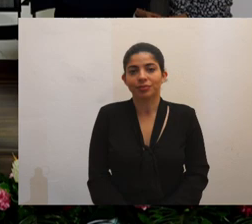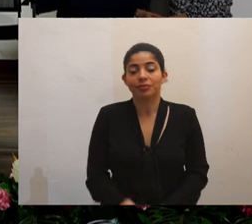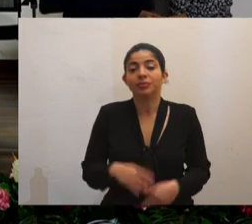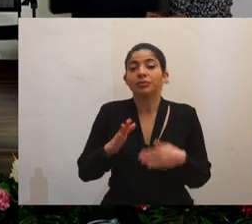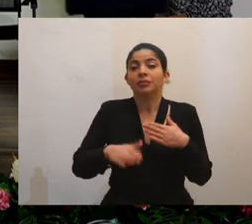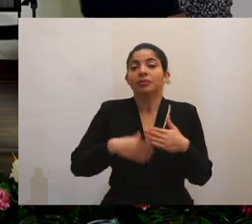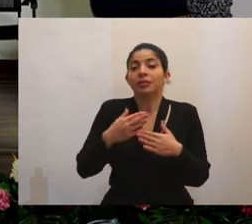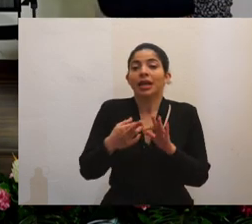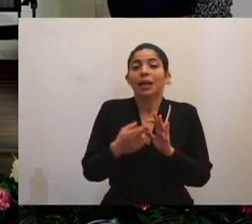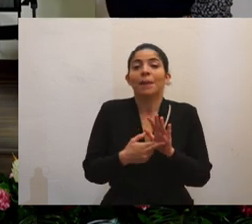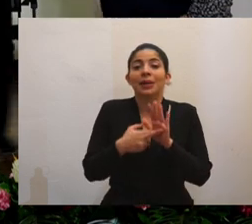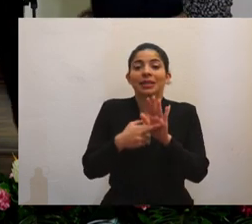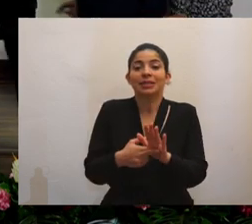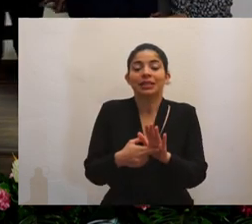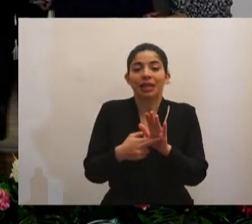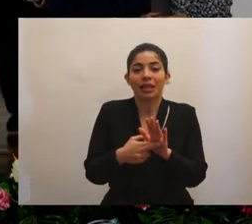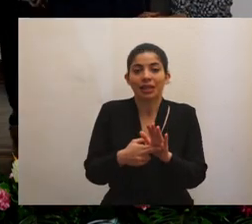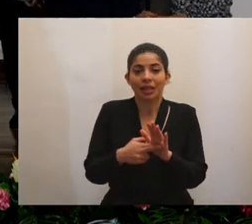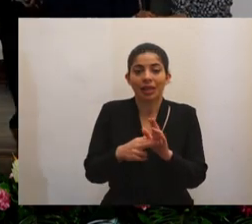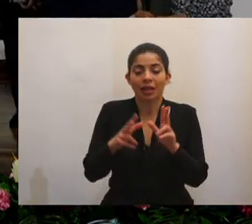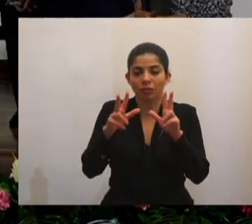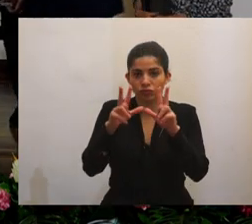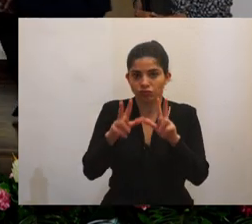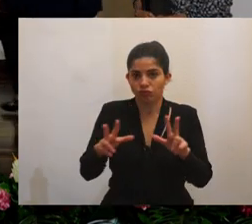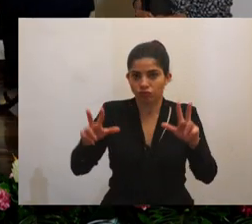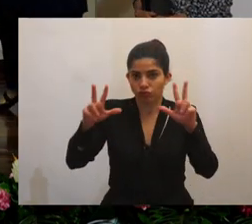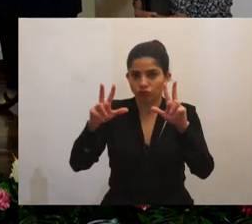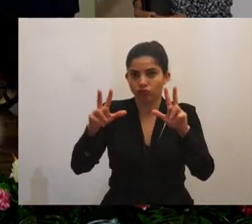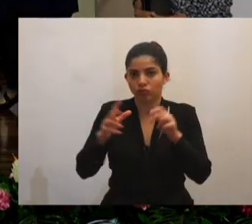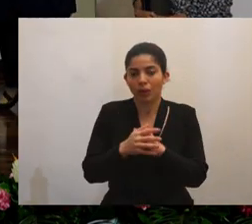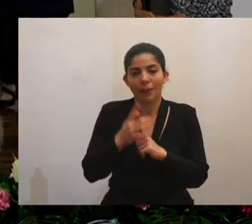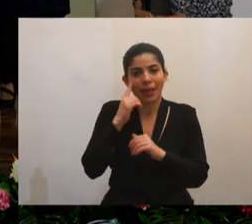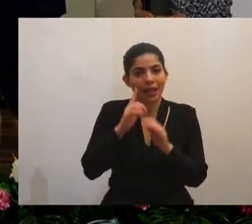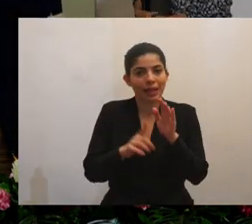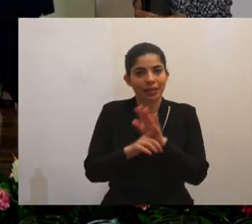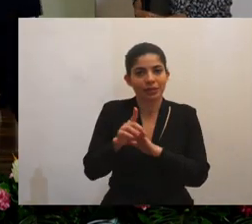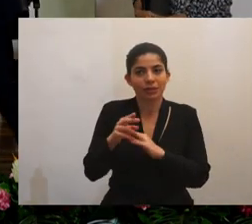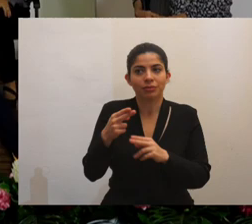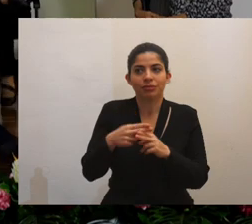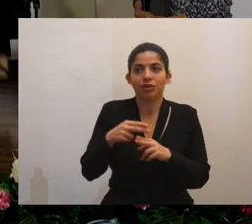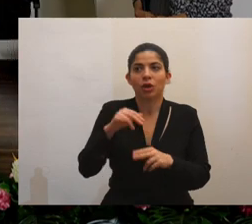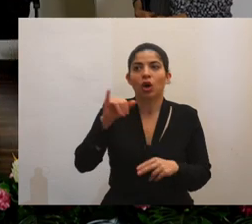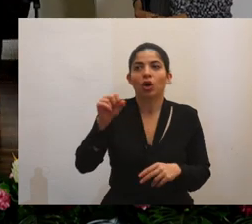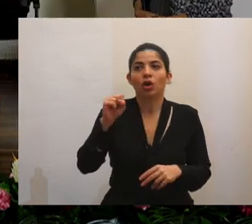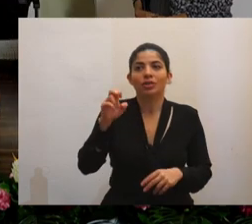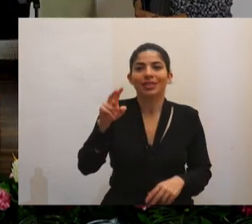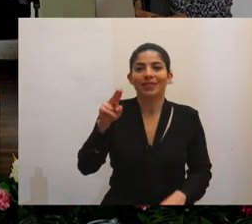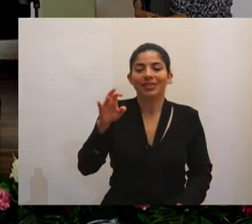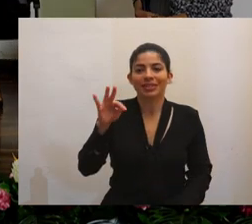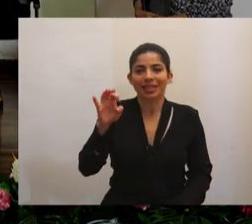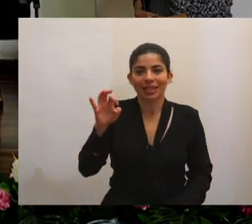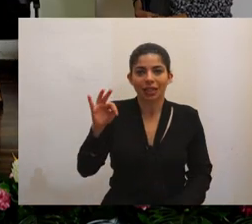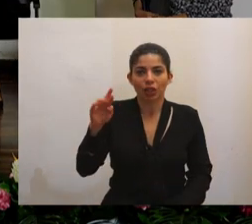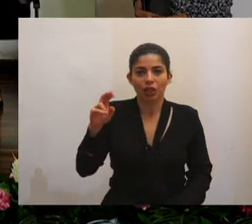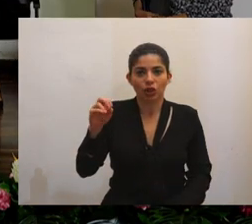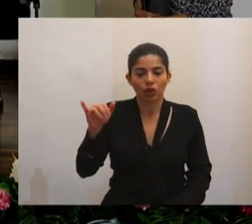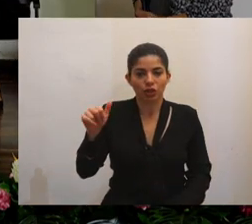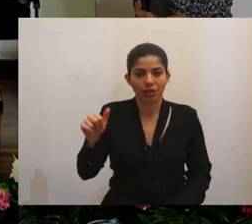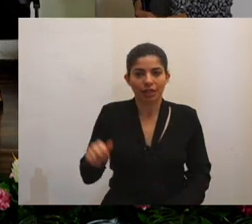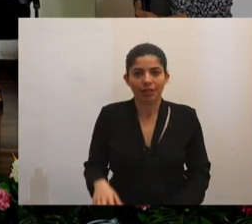Continúa el señor representante residente del Programa de las Naciones Unidas para el Desarrollo, don José Vicente Troya.